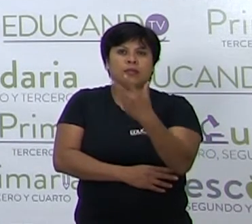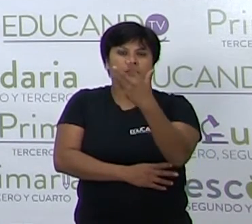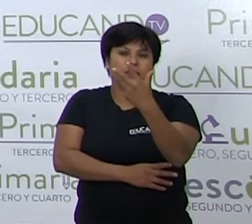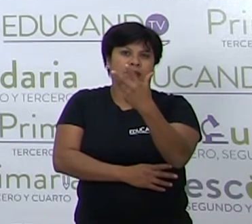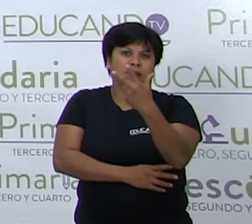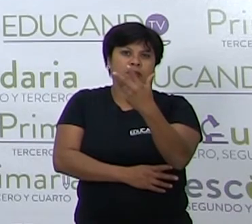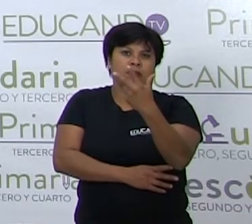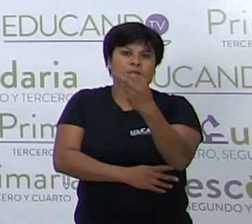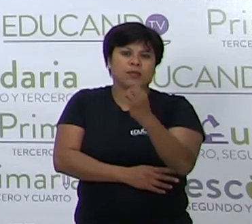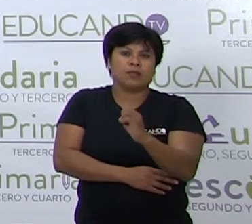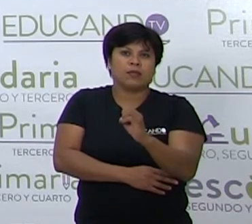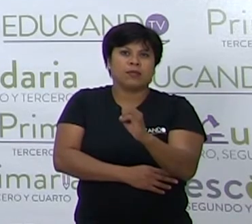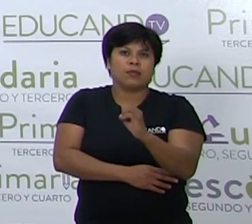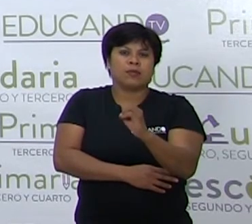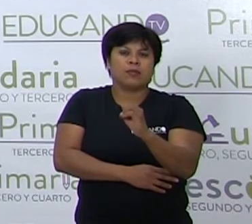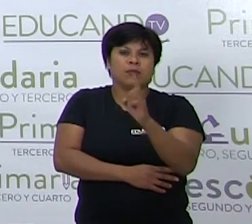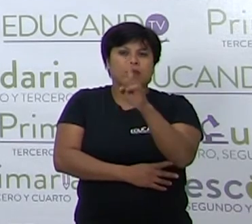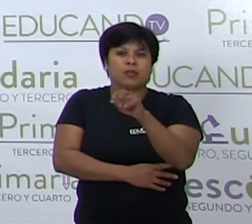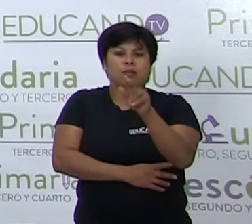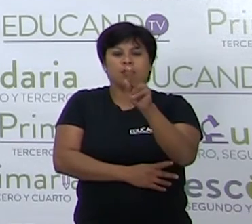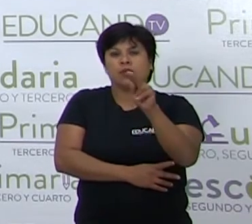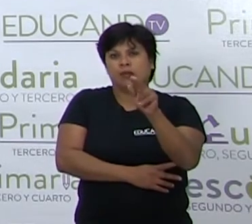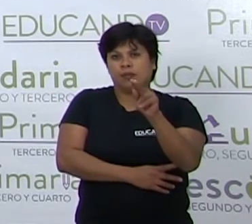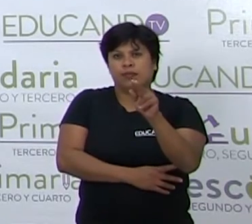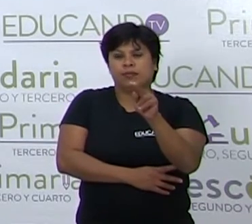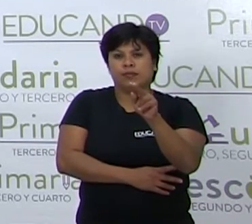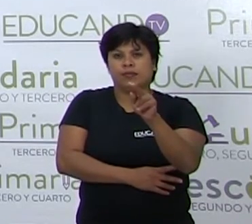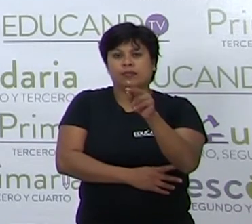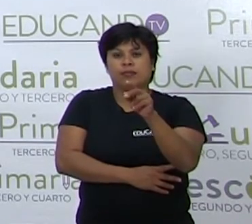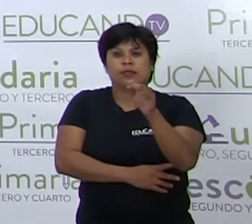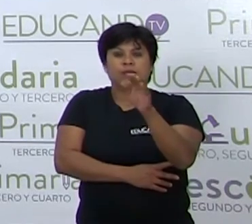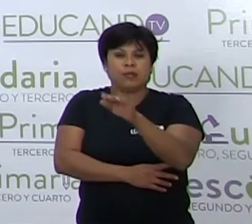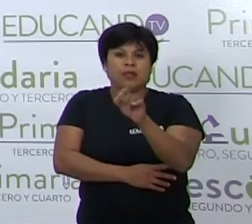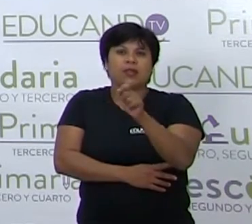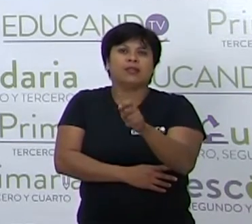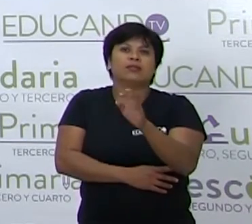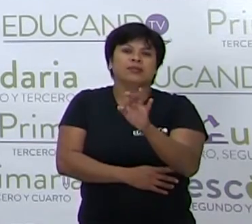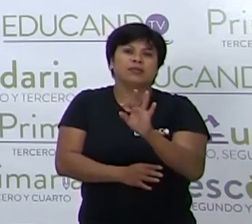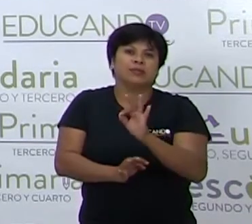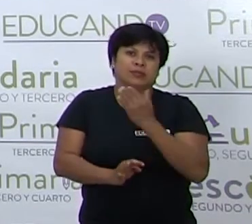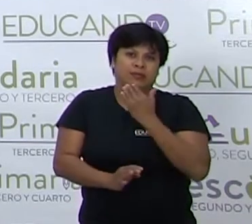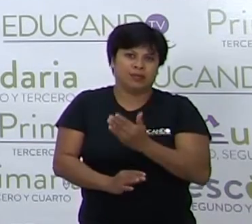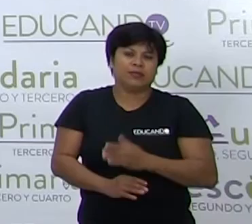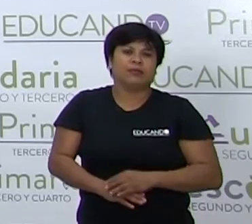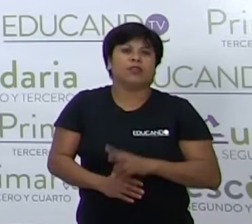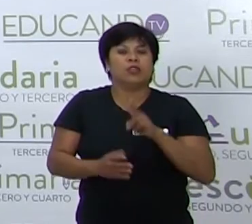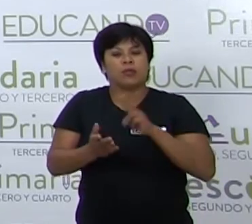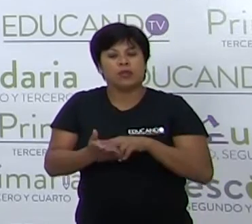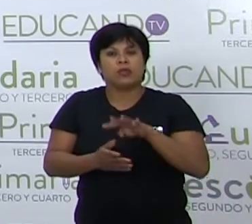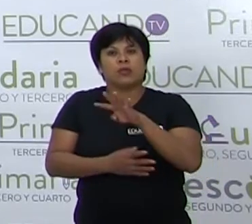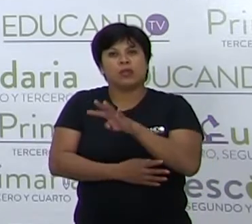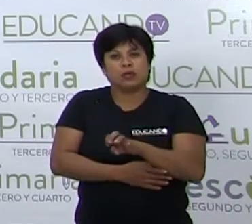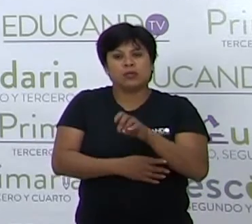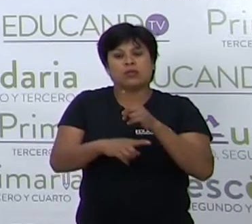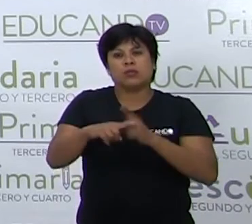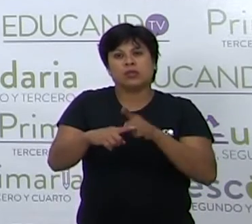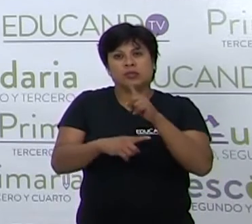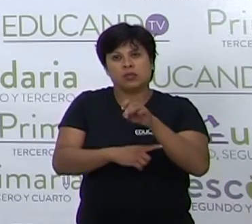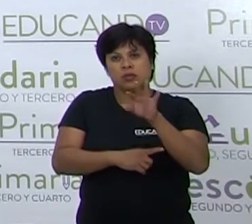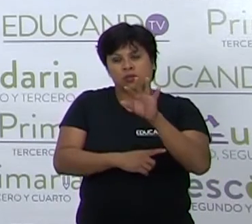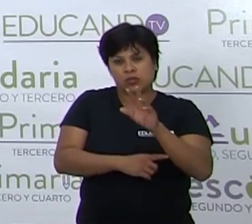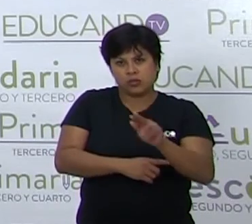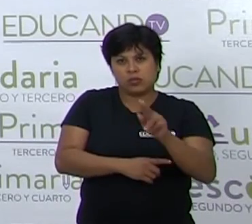8, 0, sería 180. Y aquí sí resulta. 2,400 más